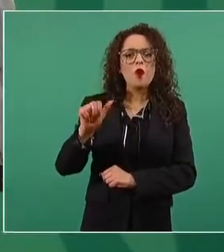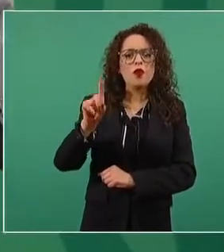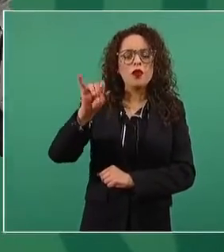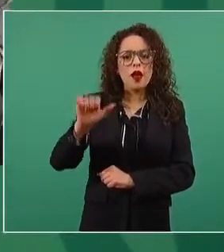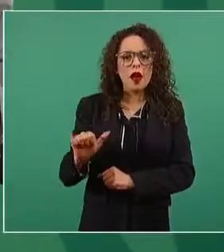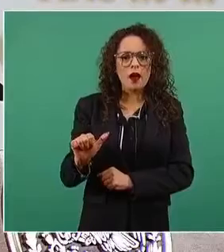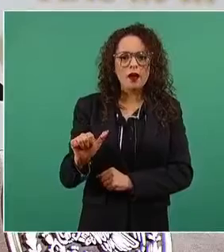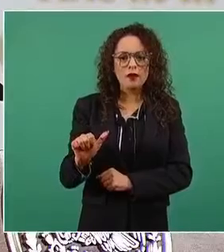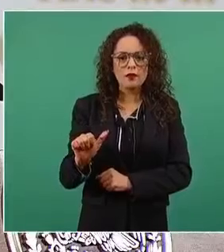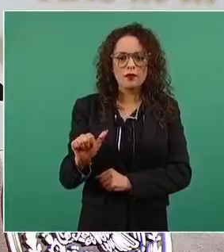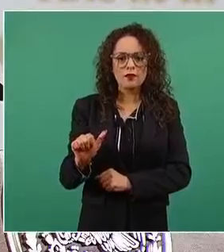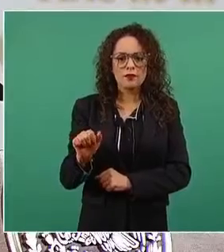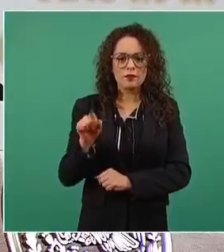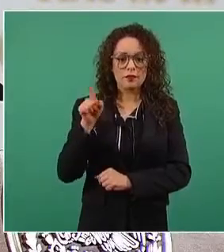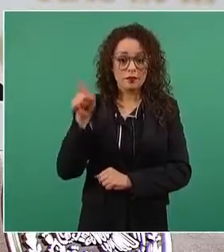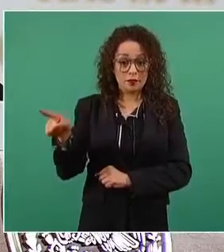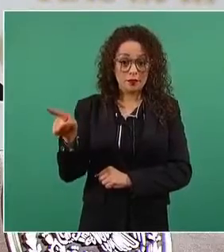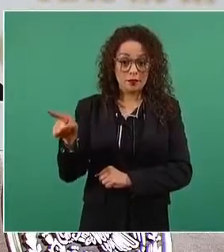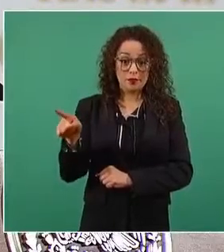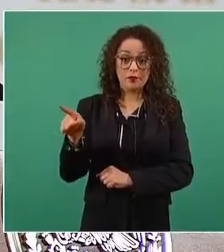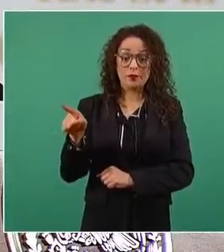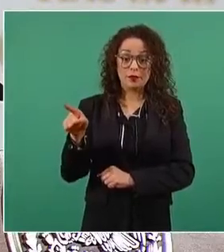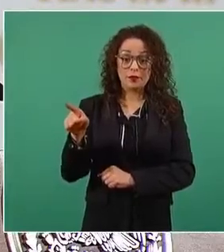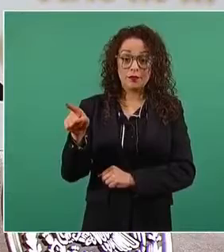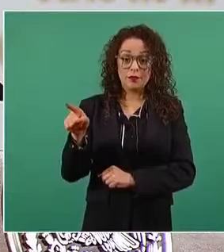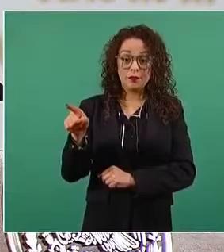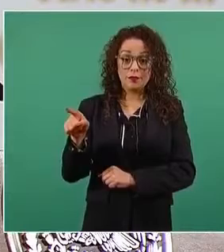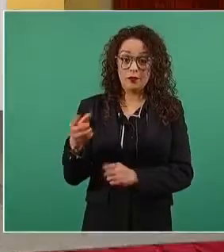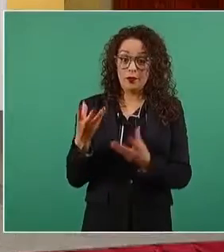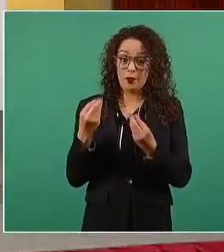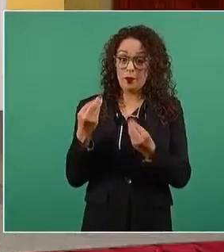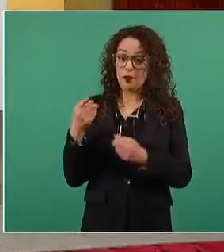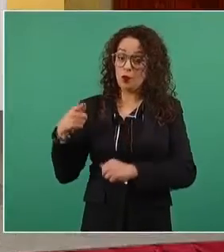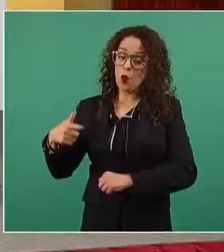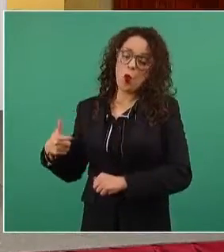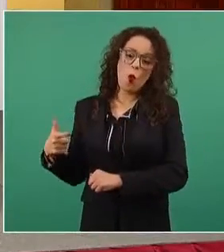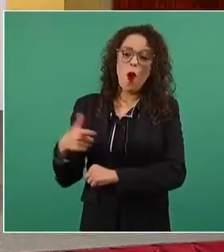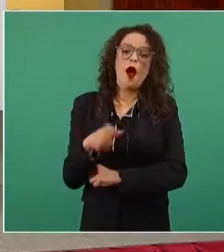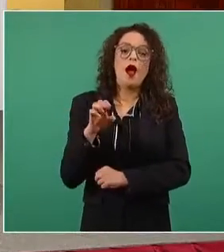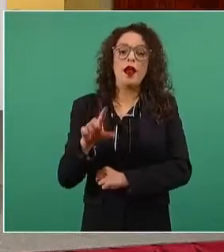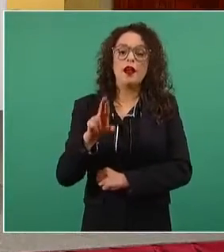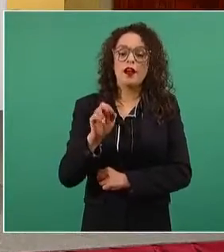Y el Reforma, y le metieron, bastante,